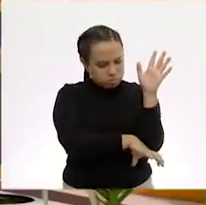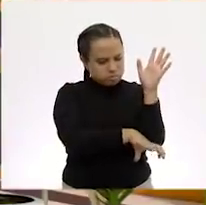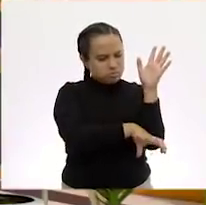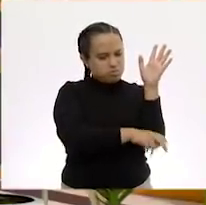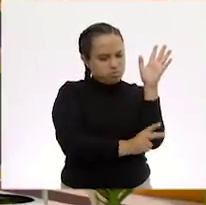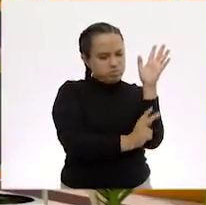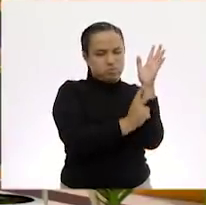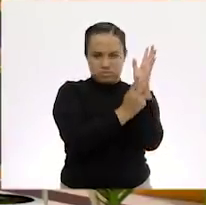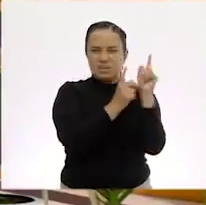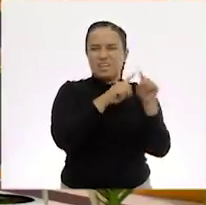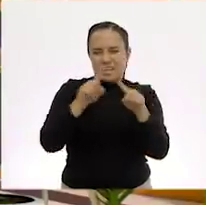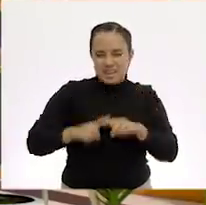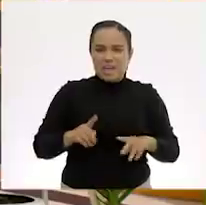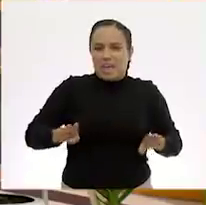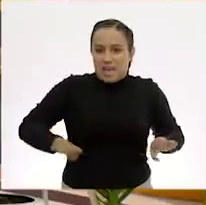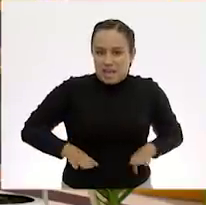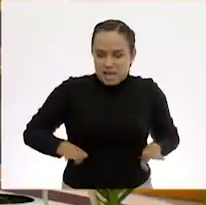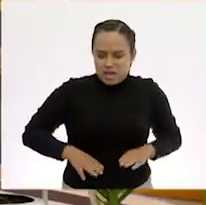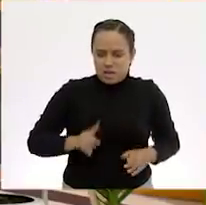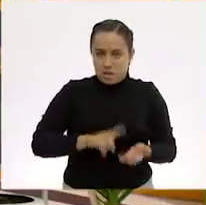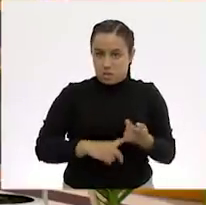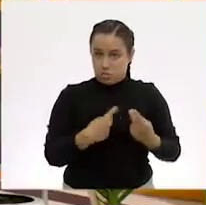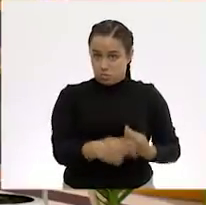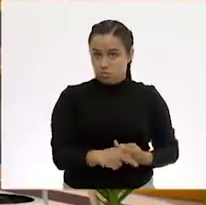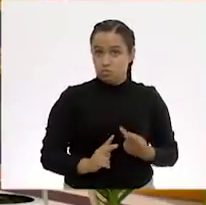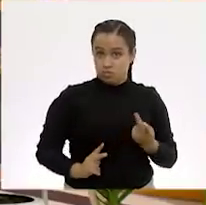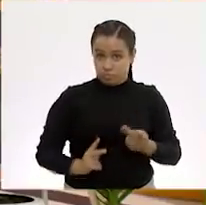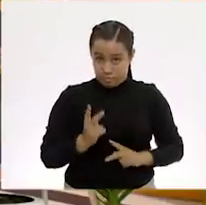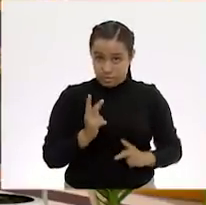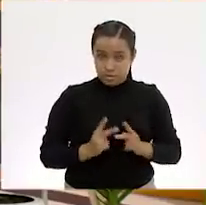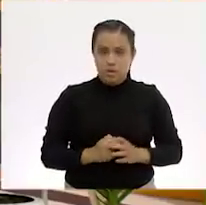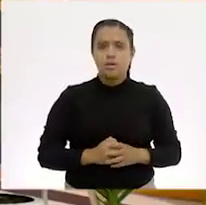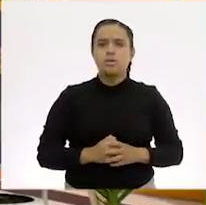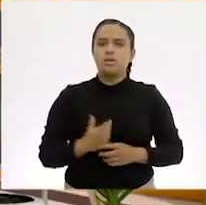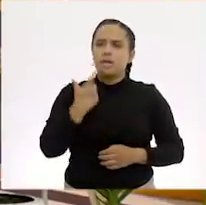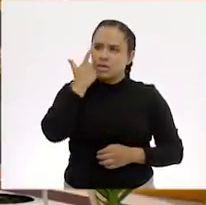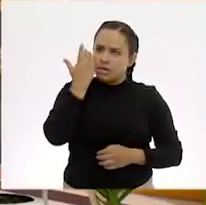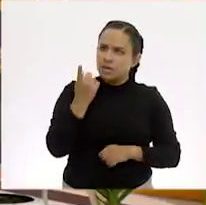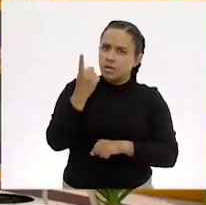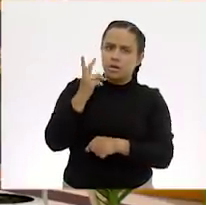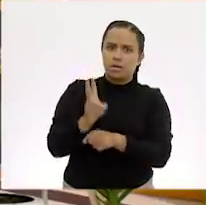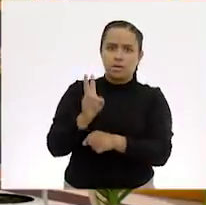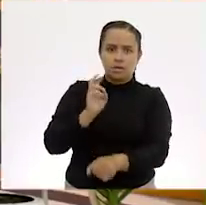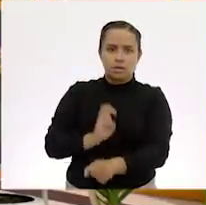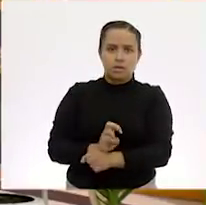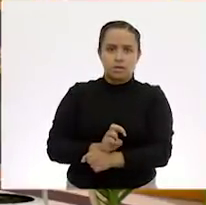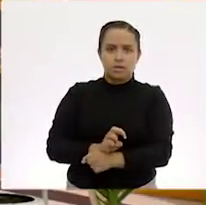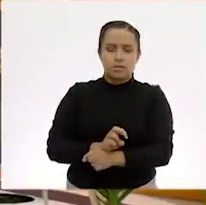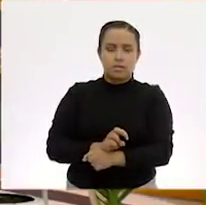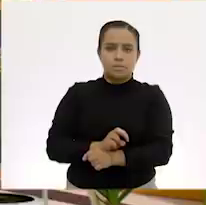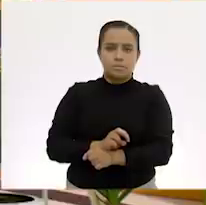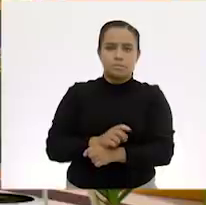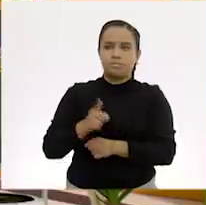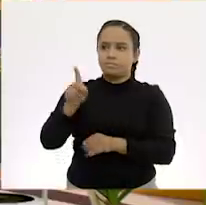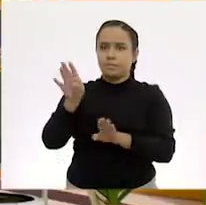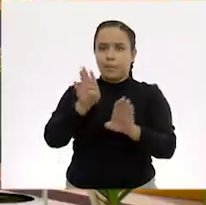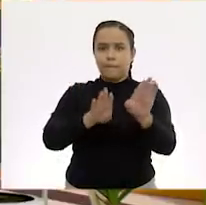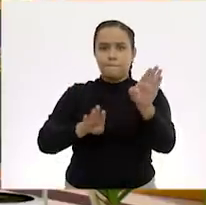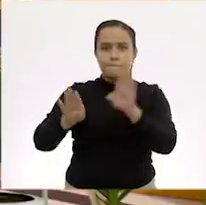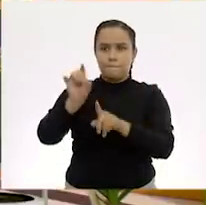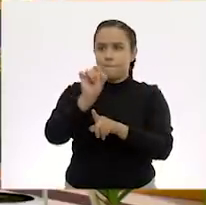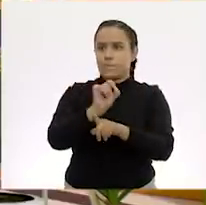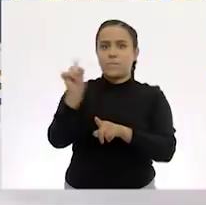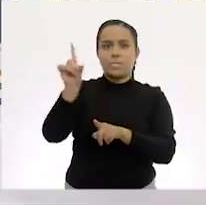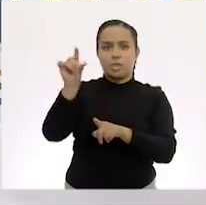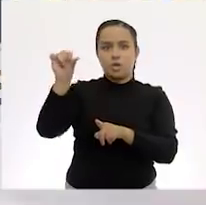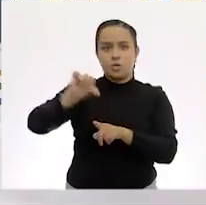características importantes acerca de las plantas, a mí me gustaría que invitáramos a nuestra bióloga estrella del